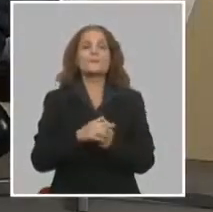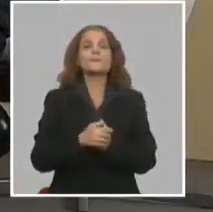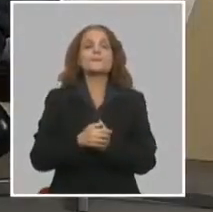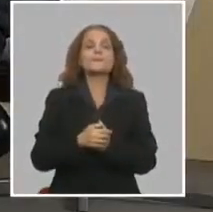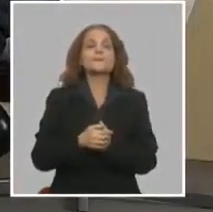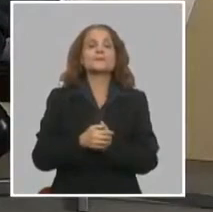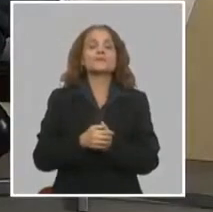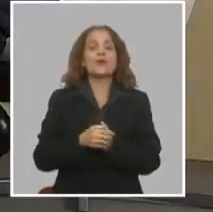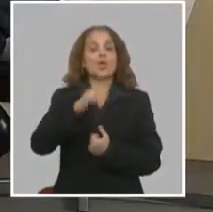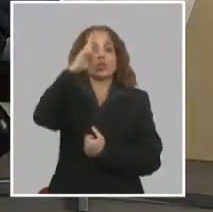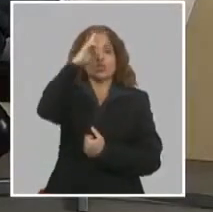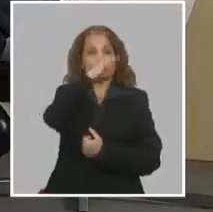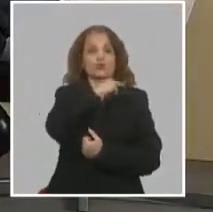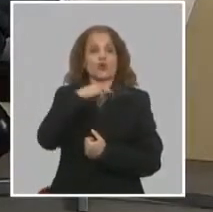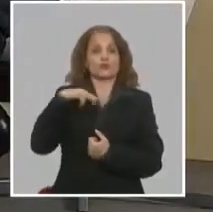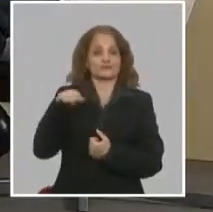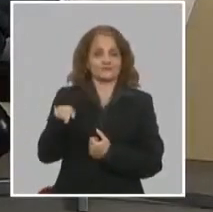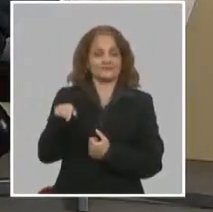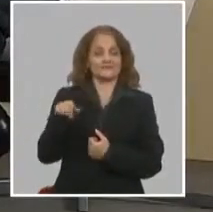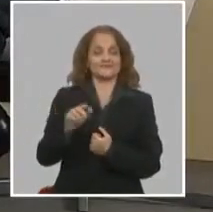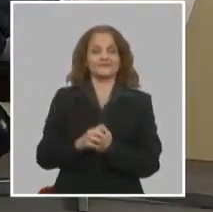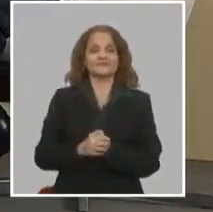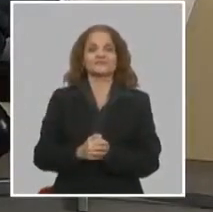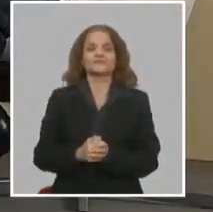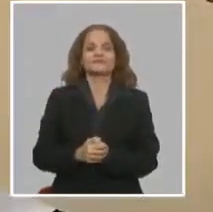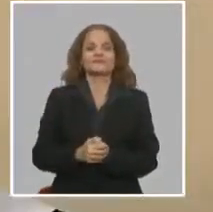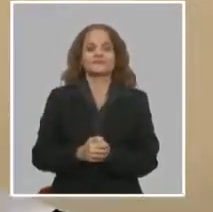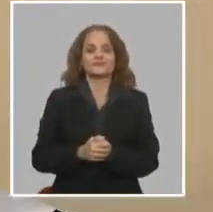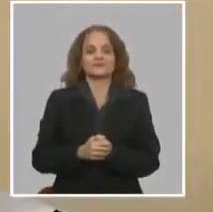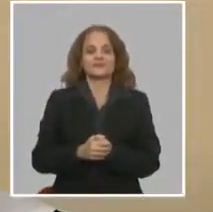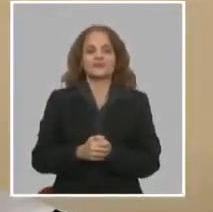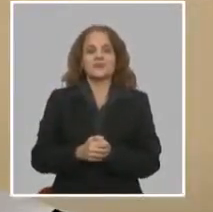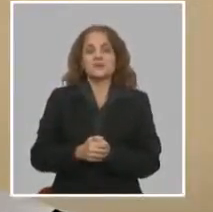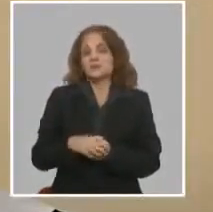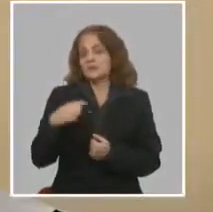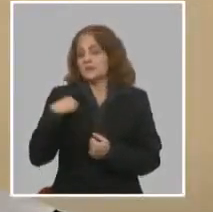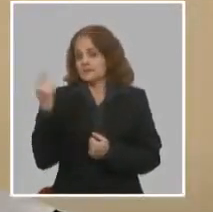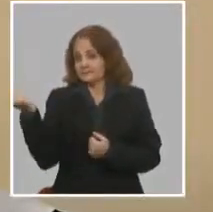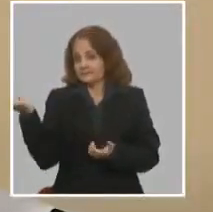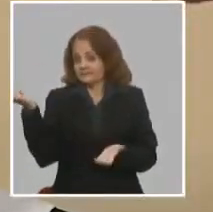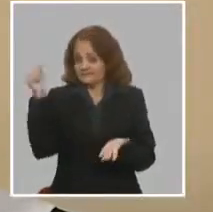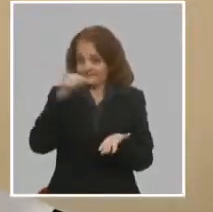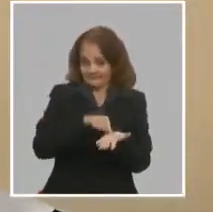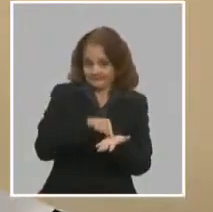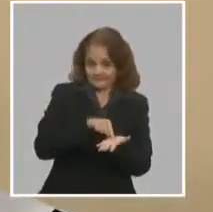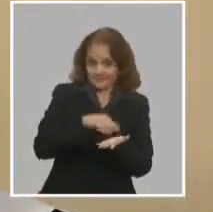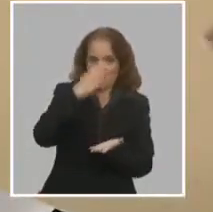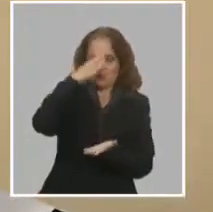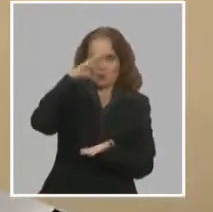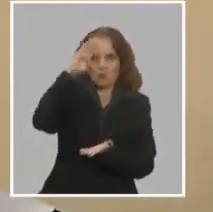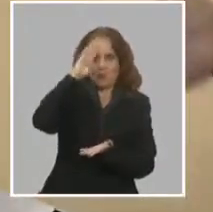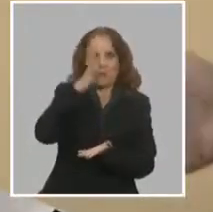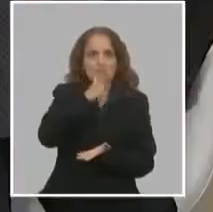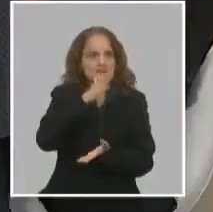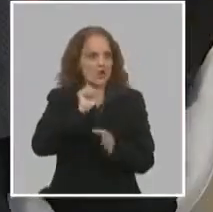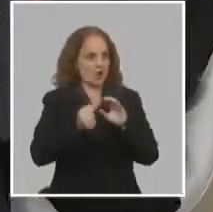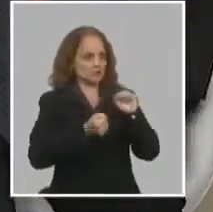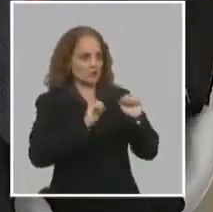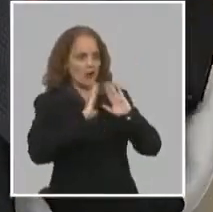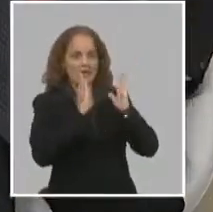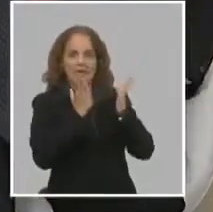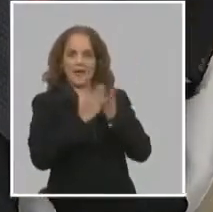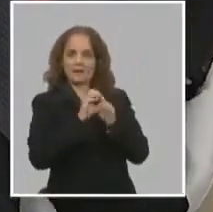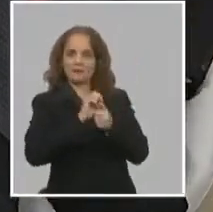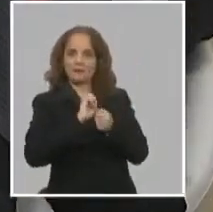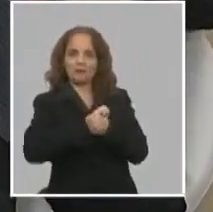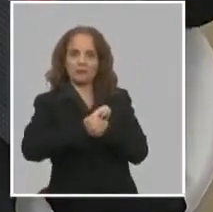regresar. Pensar que llegaron en un momento en que parecía controlada la epidemia y de pronto hay un rebrote, y en Pilar del Río, donde eres subdirector